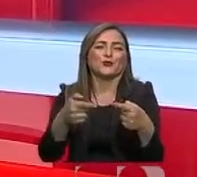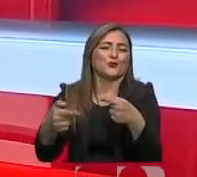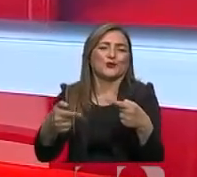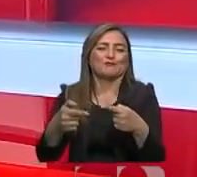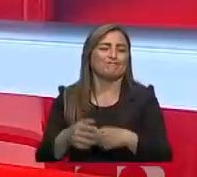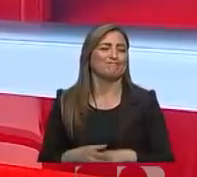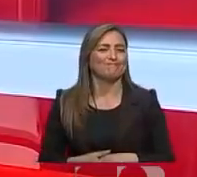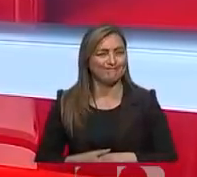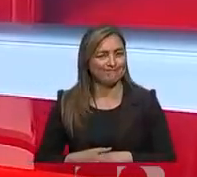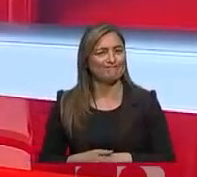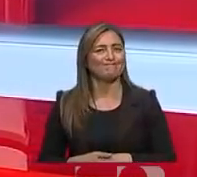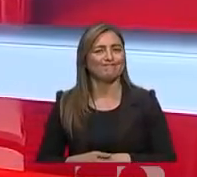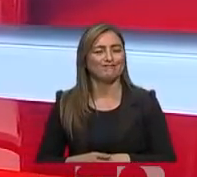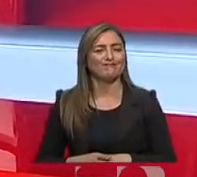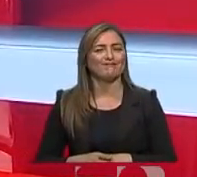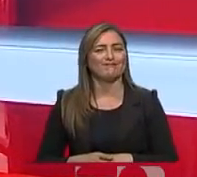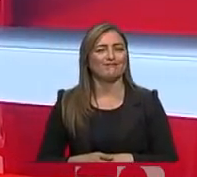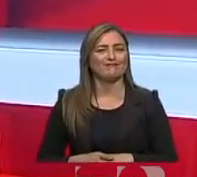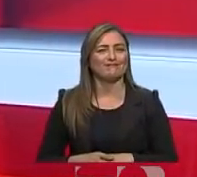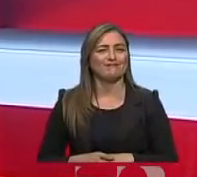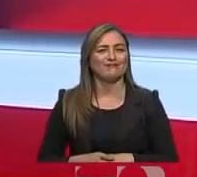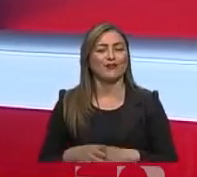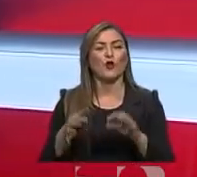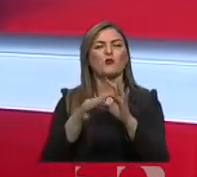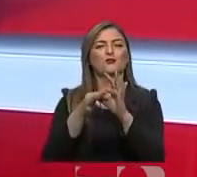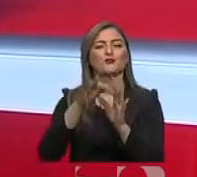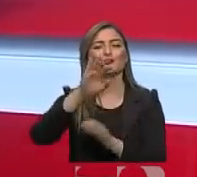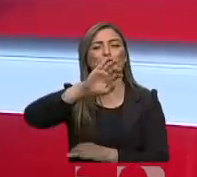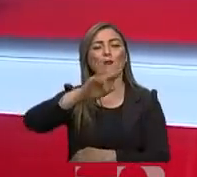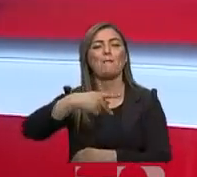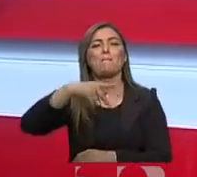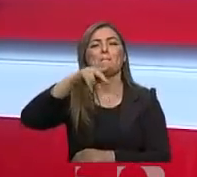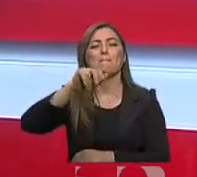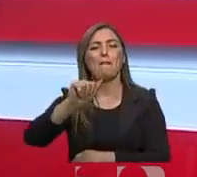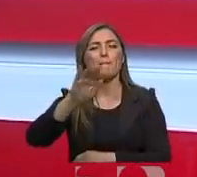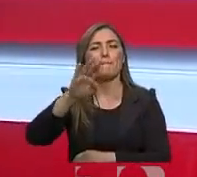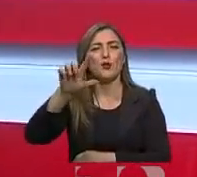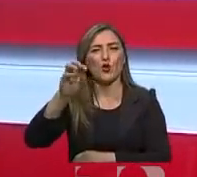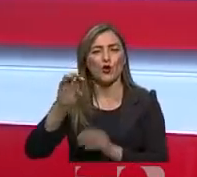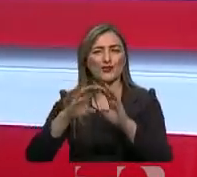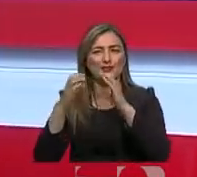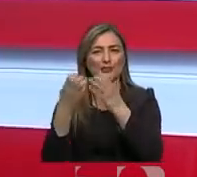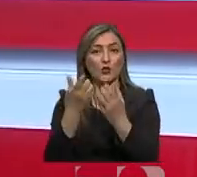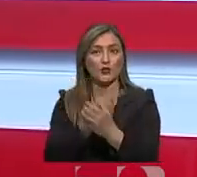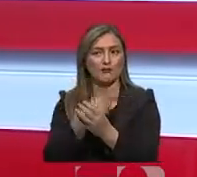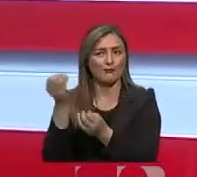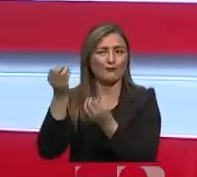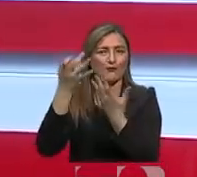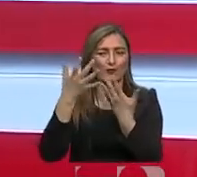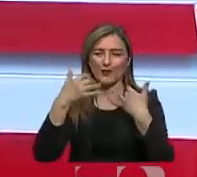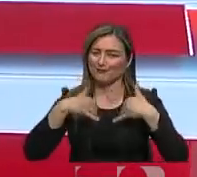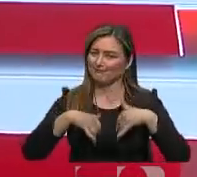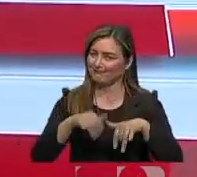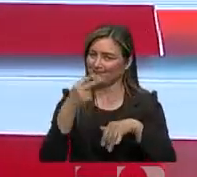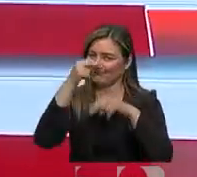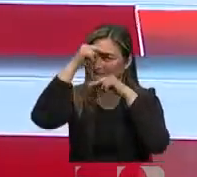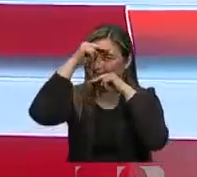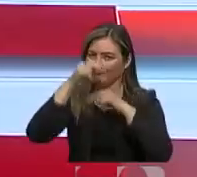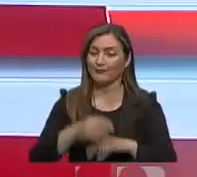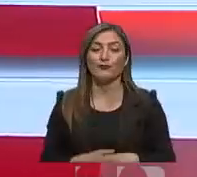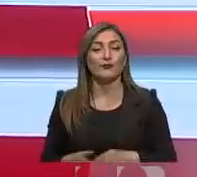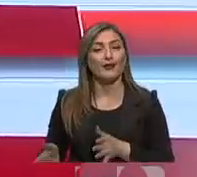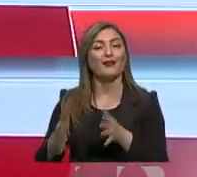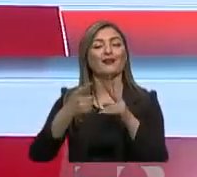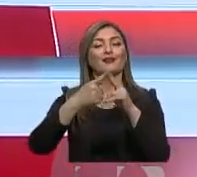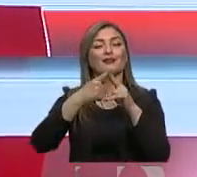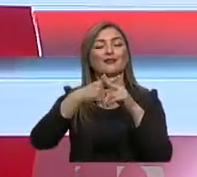en la capital y también con nuestro compañero Pablo King, que nos estará informando desde la casa de la selección. Así que continúe junto a nosotros. Por